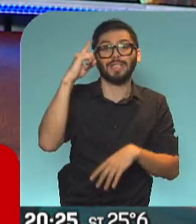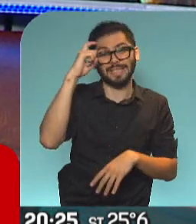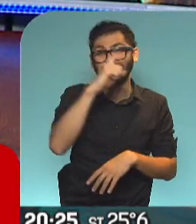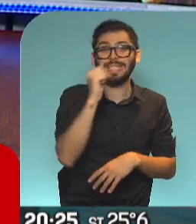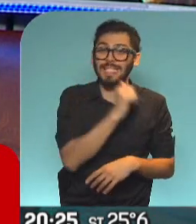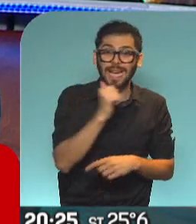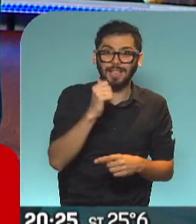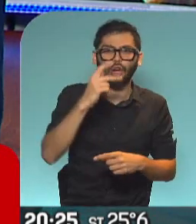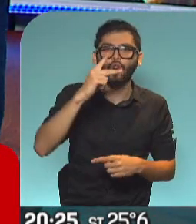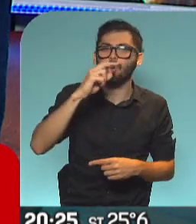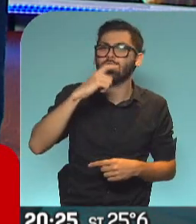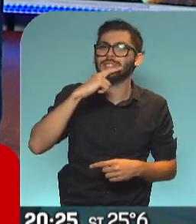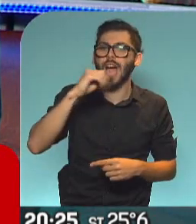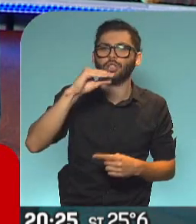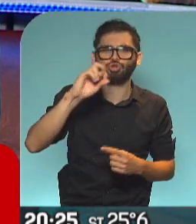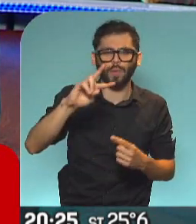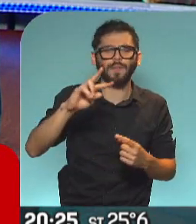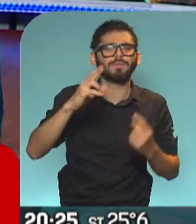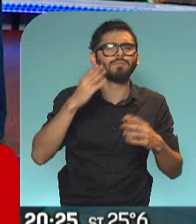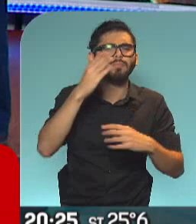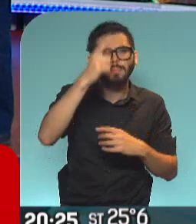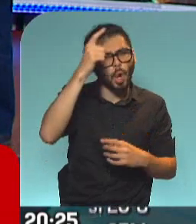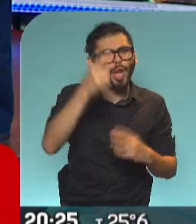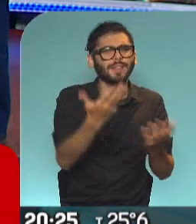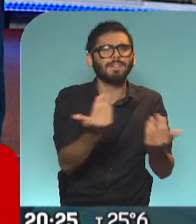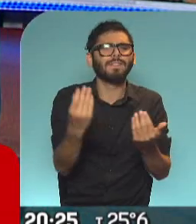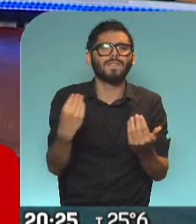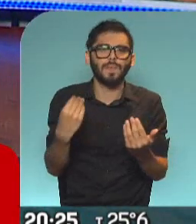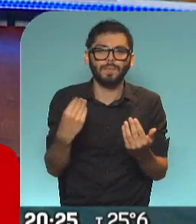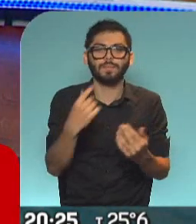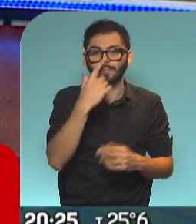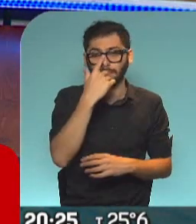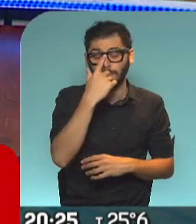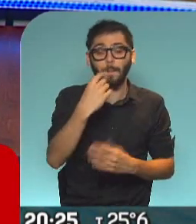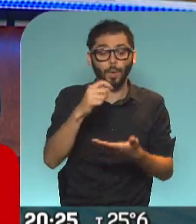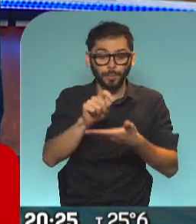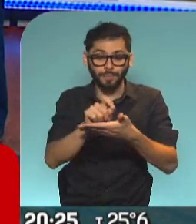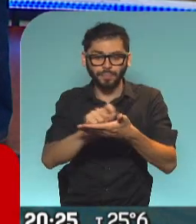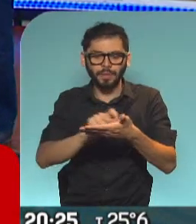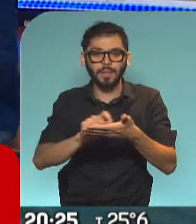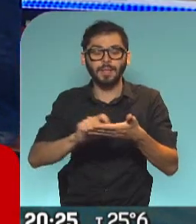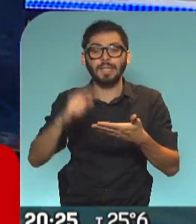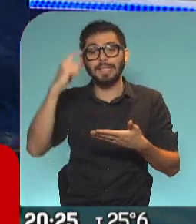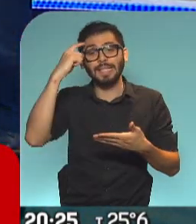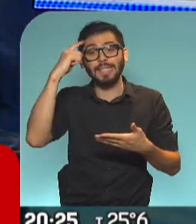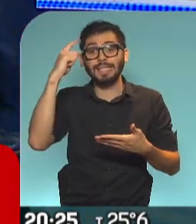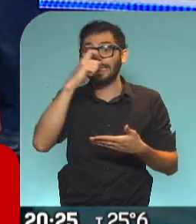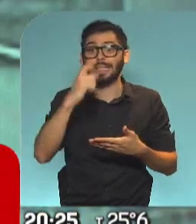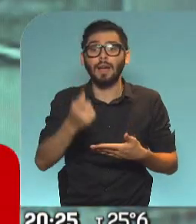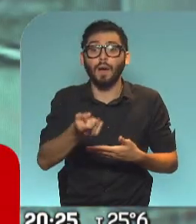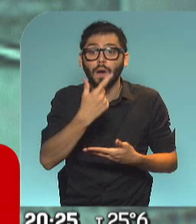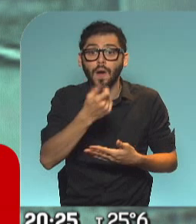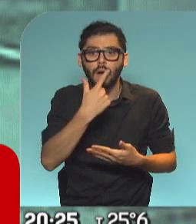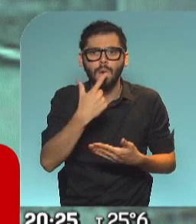sabes? ¿Qué es lo que se busca? ¿Qué es lo que se llevaron? Porque le recetó la cantidad de psicotrópicos que le había dado a